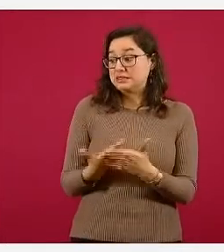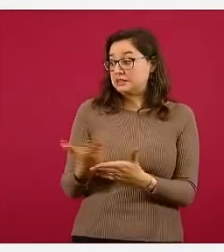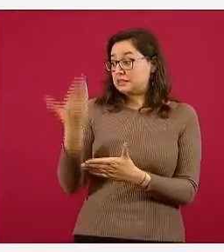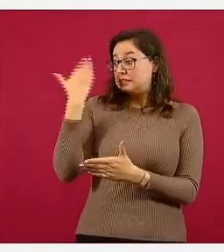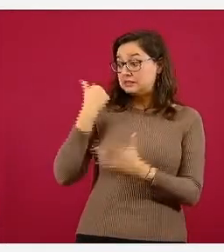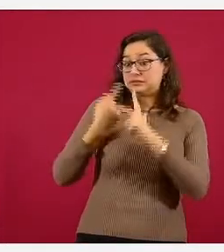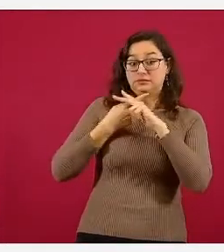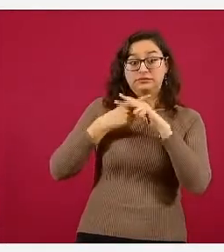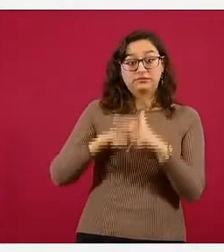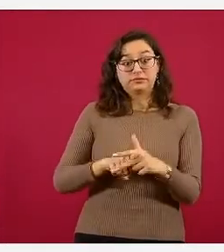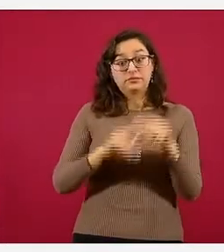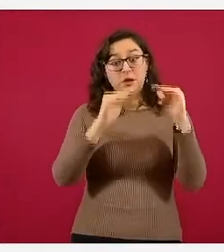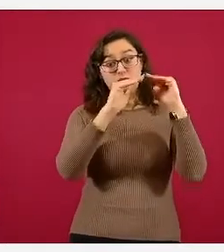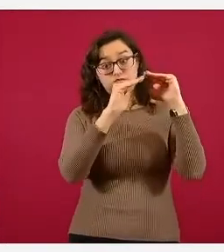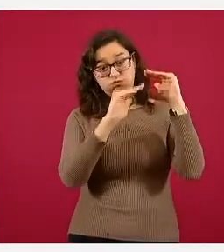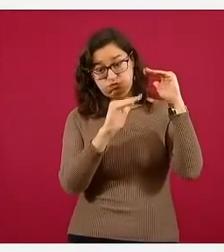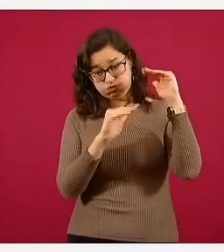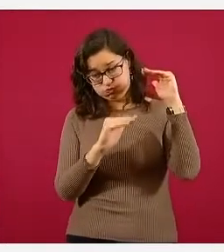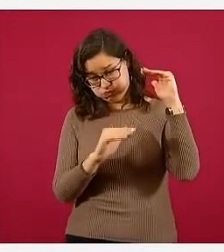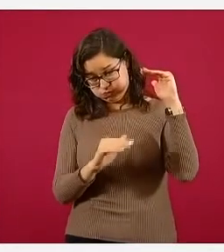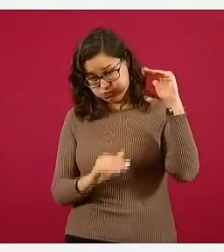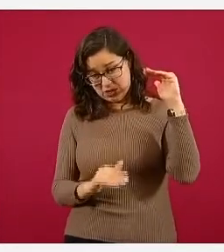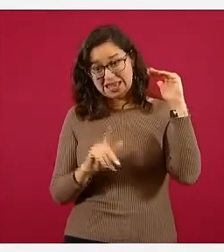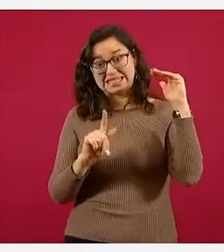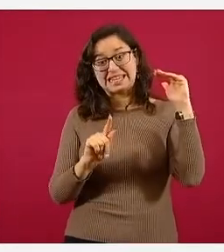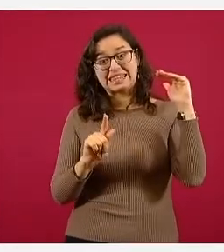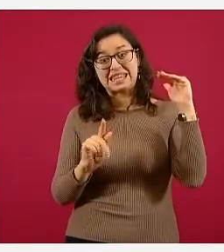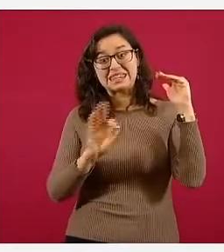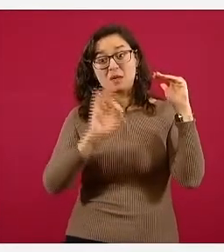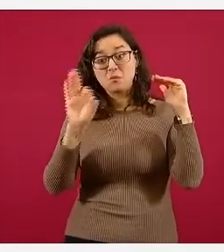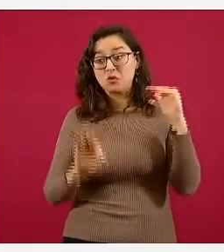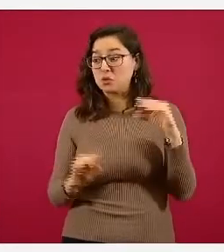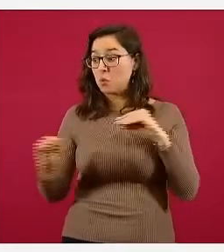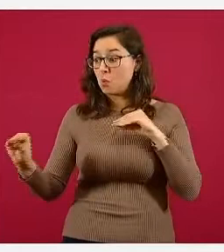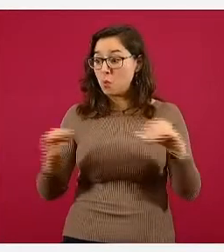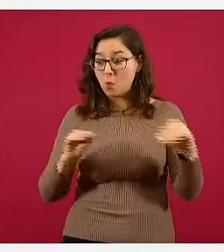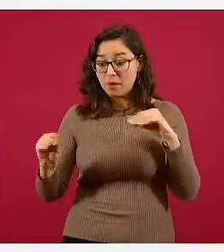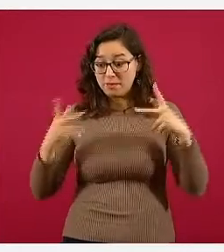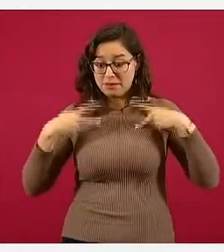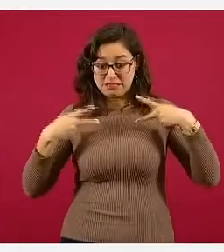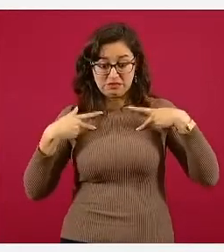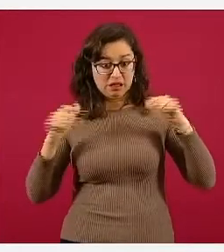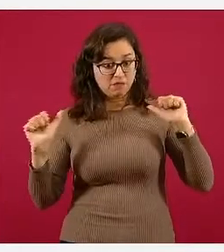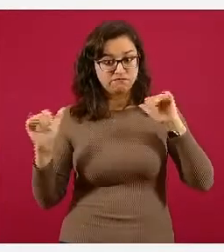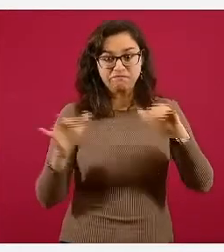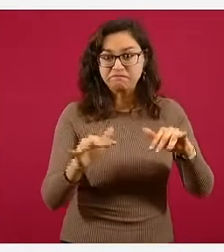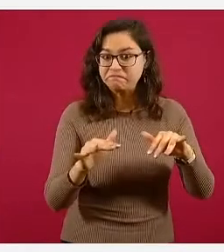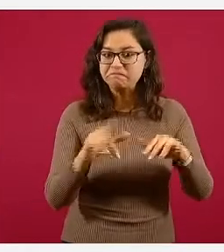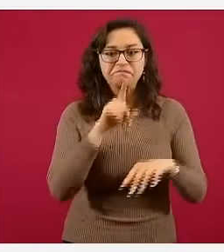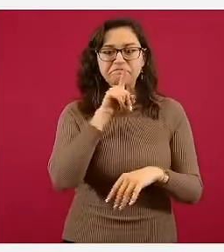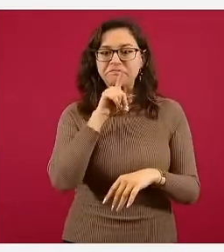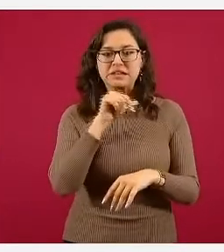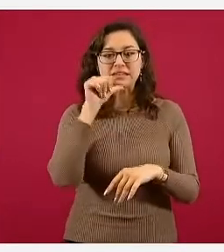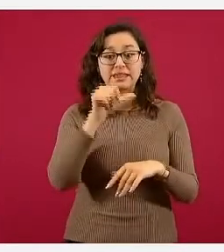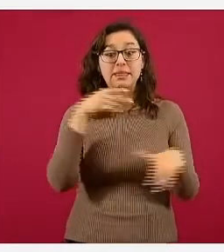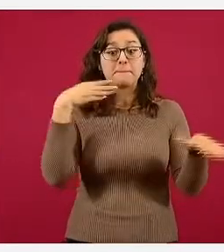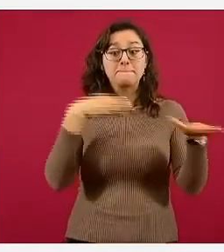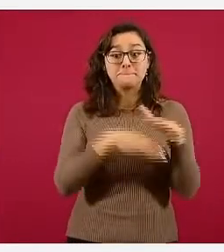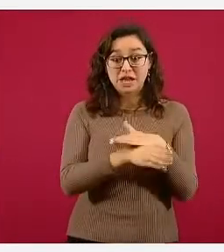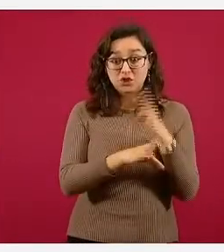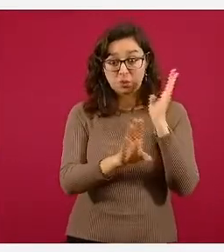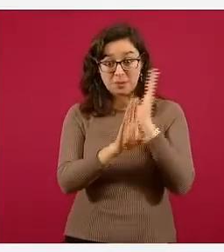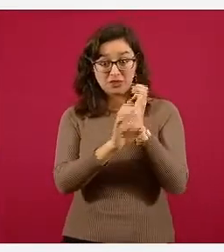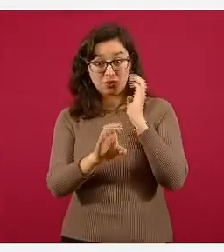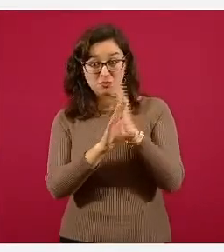Distancia, tenemos reducciones de hasta 75% en la afluencia en el metro o en el metrobús, que son nuestros